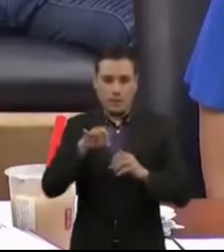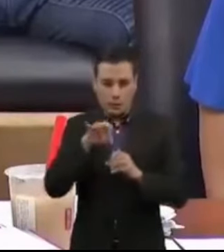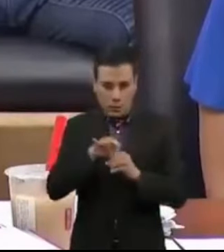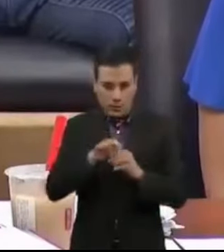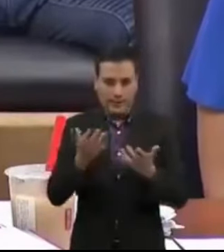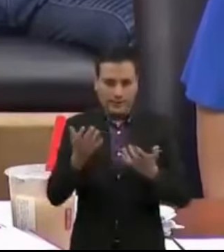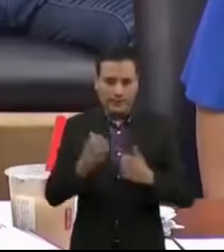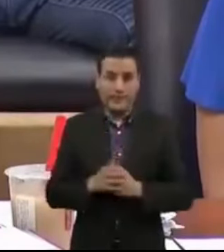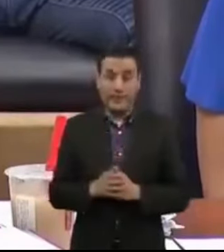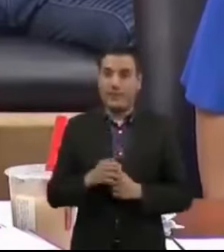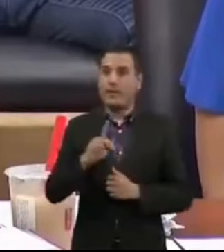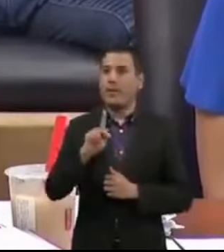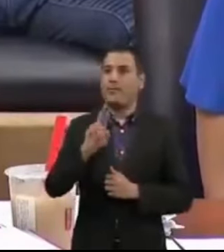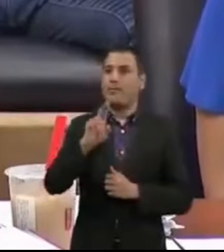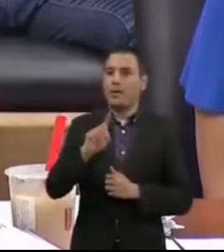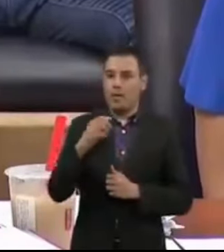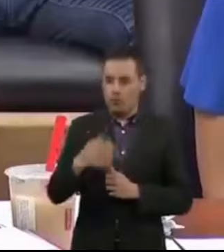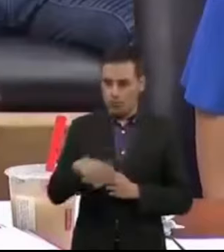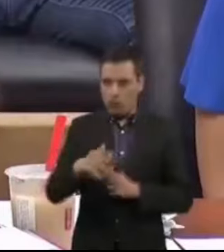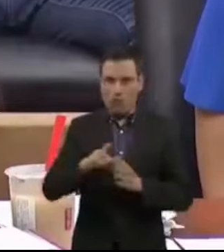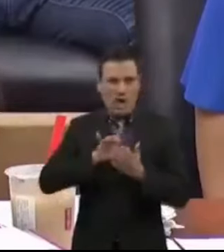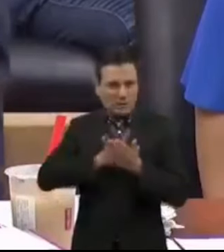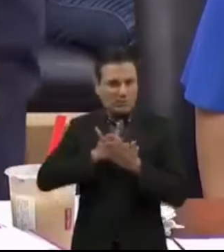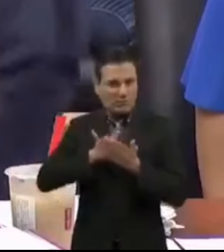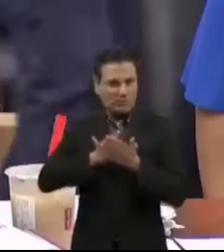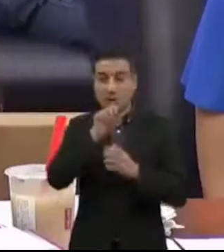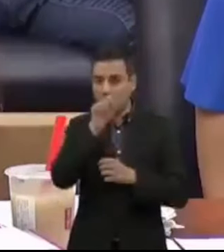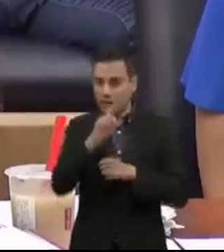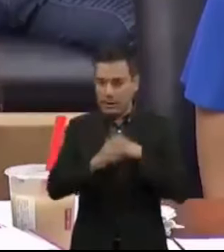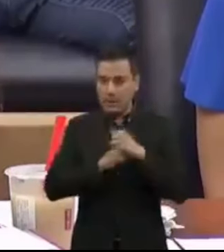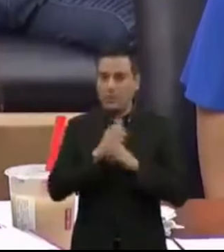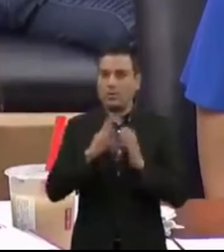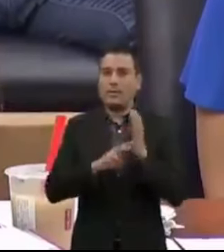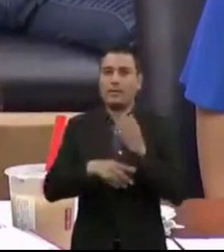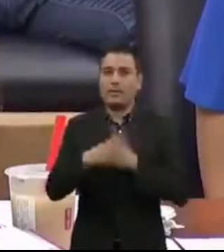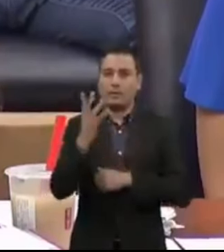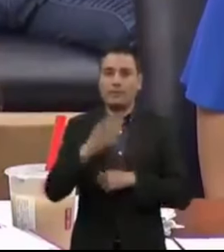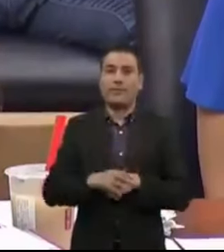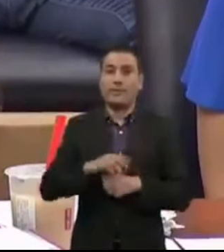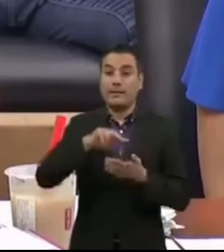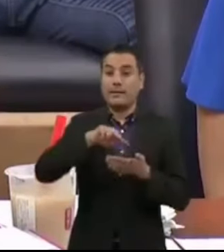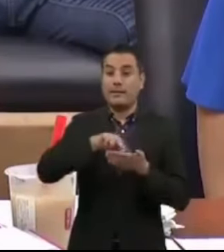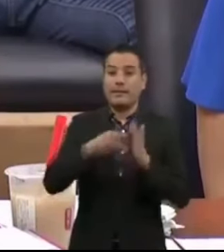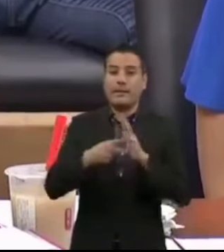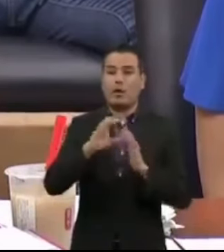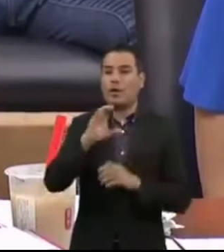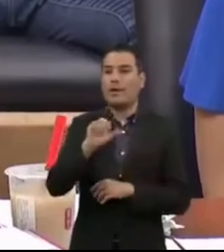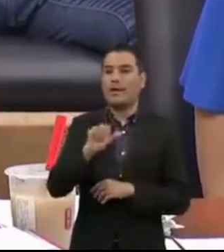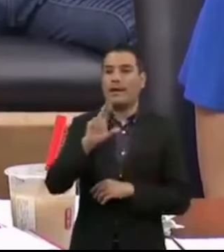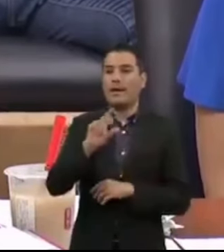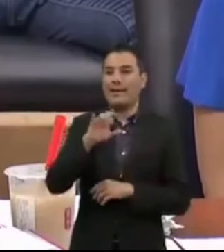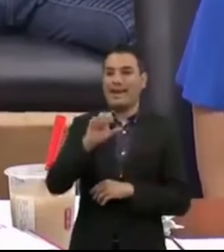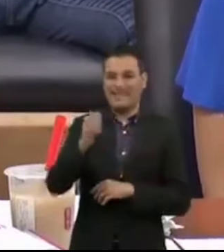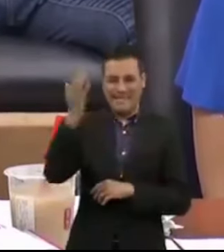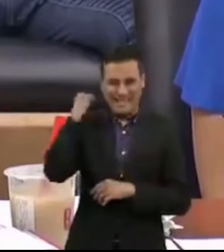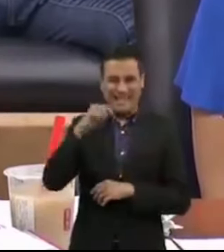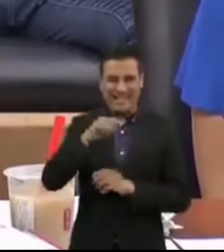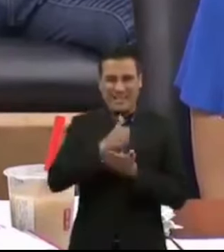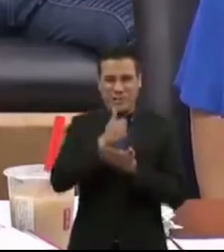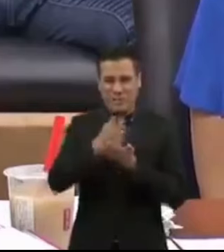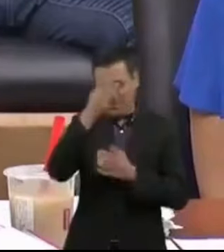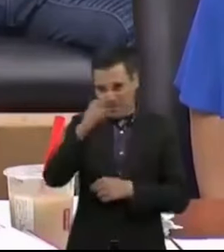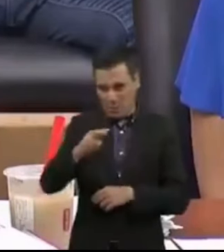también tuvieron mucha intervención de 2014. El triunfo electoral del ingeniero Cuauhtémoc Cárdenas Solórzano en la capital del país de la mano del